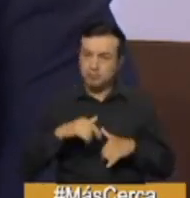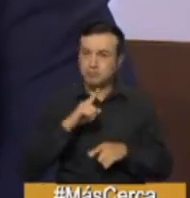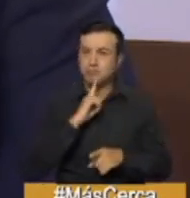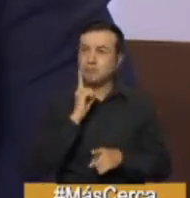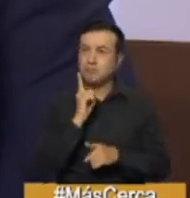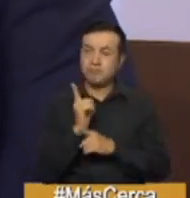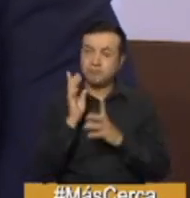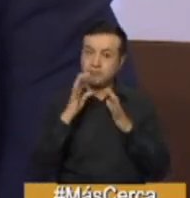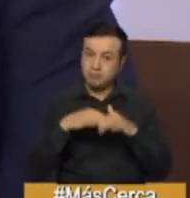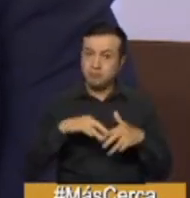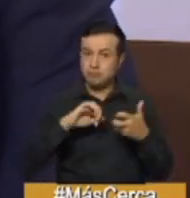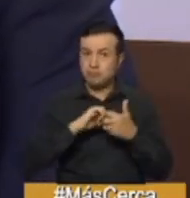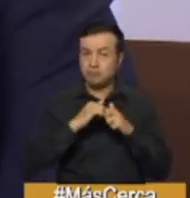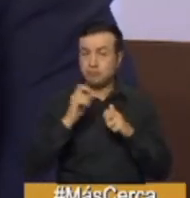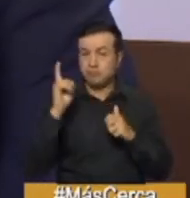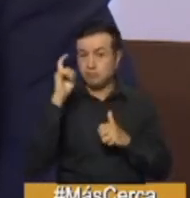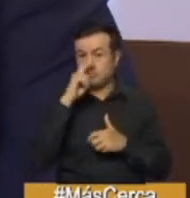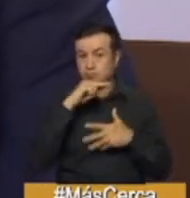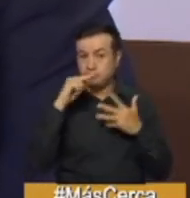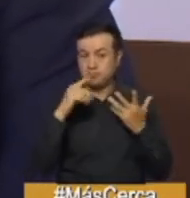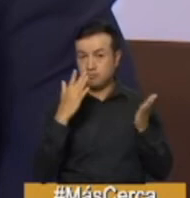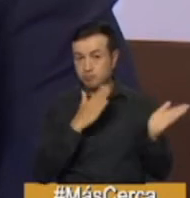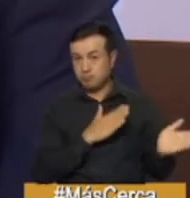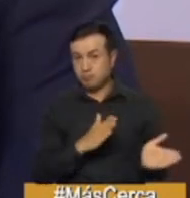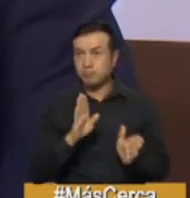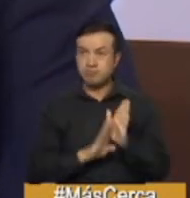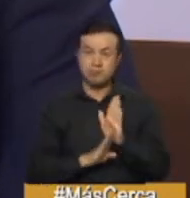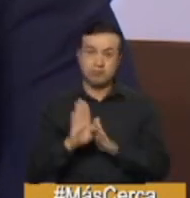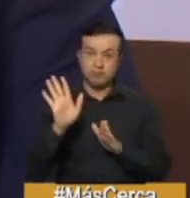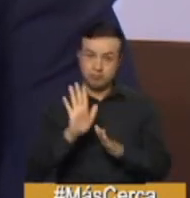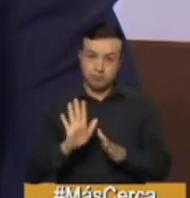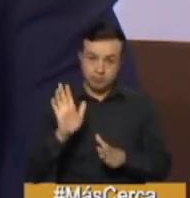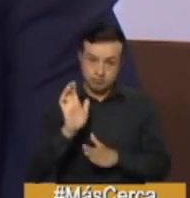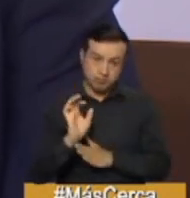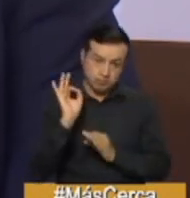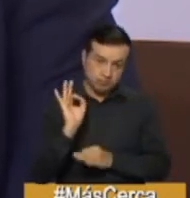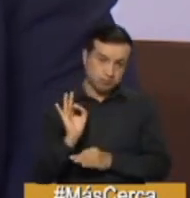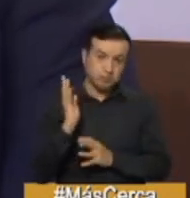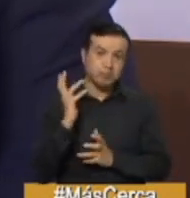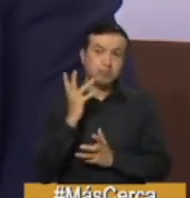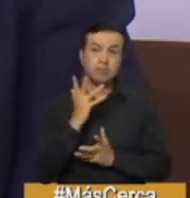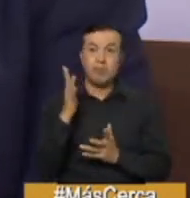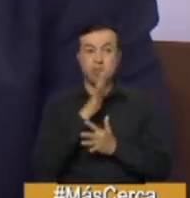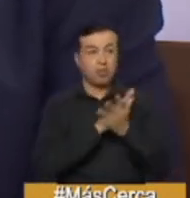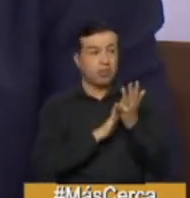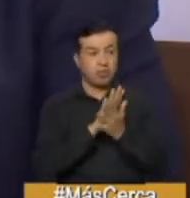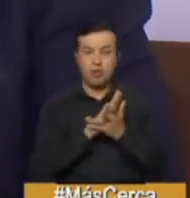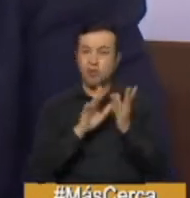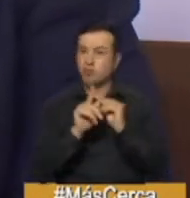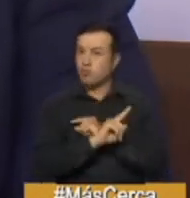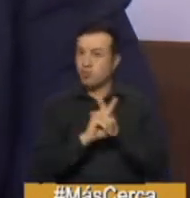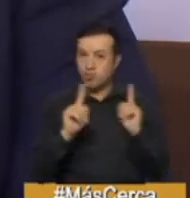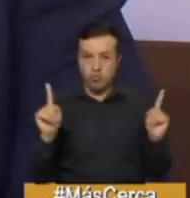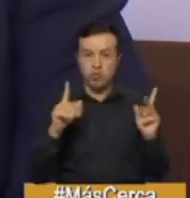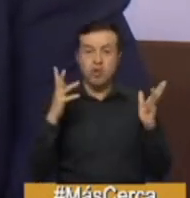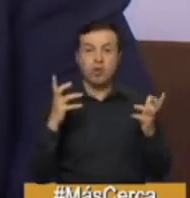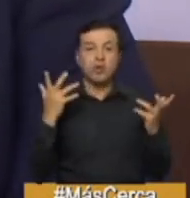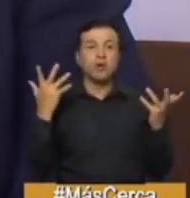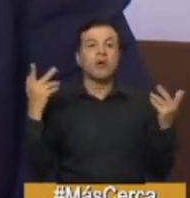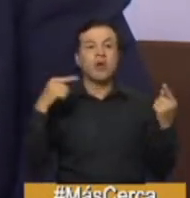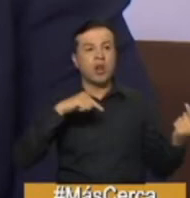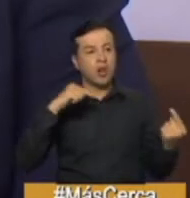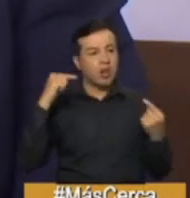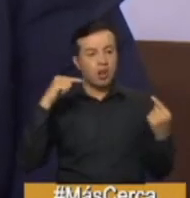neses que están planteándose y vamos a poder sacar adelante el país de manera que ya no queremos caos paralizaciones no queremos un enfrentamiento